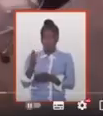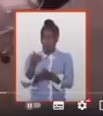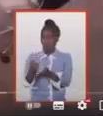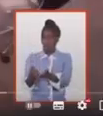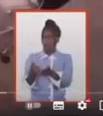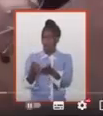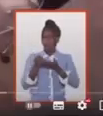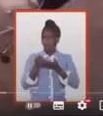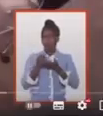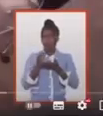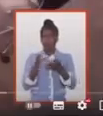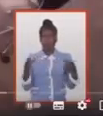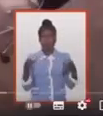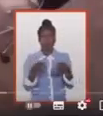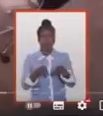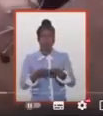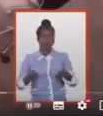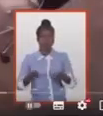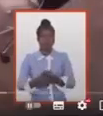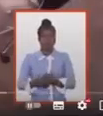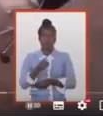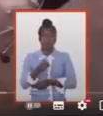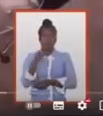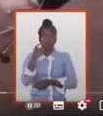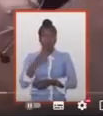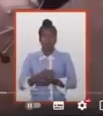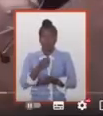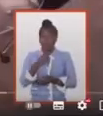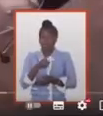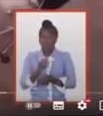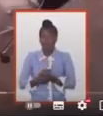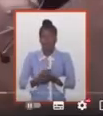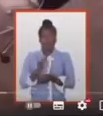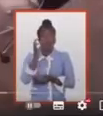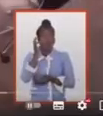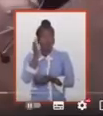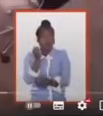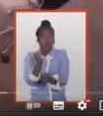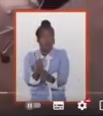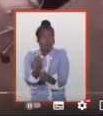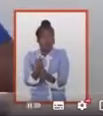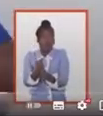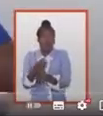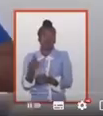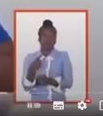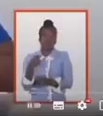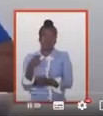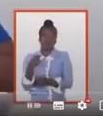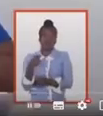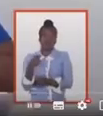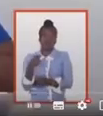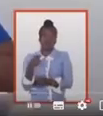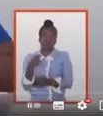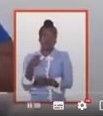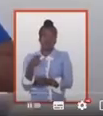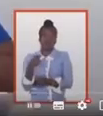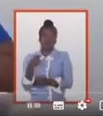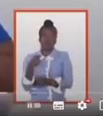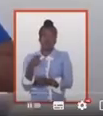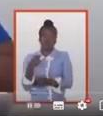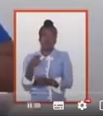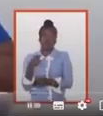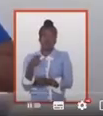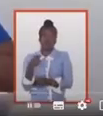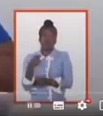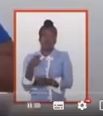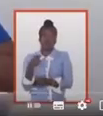Está muy nerviosa. El trabajador también en su centro de trabajo. Pero en la comunidad, ahí donde nosotros tenemos que detenernos. Tenemos que ir a ver a la ama